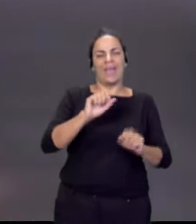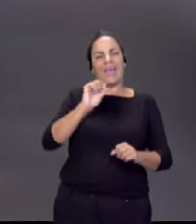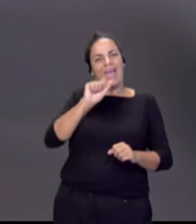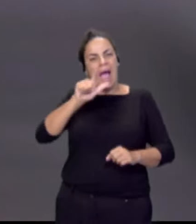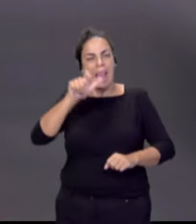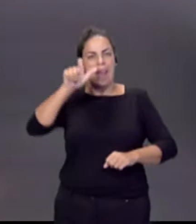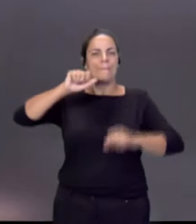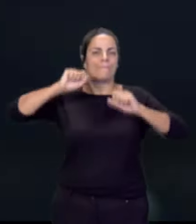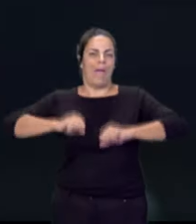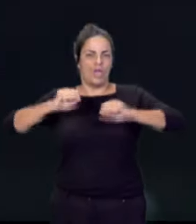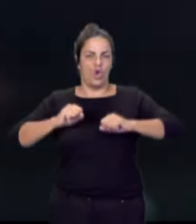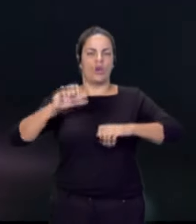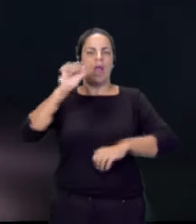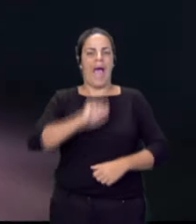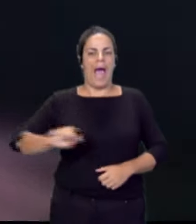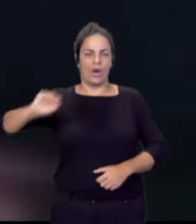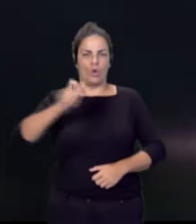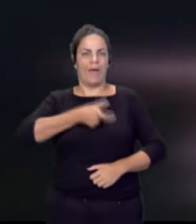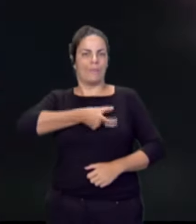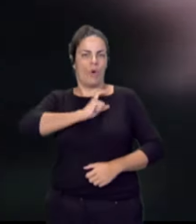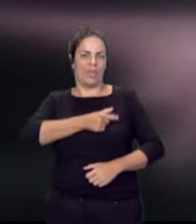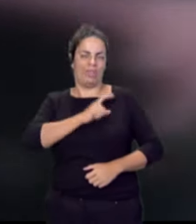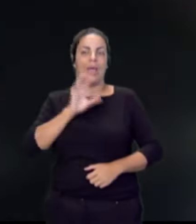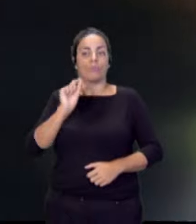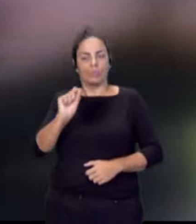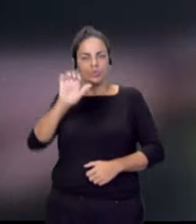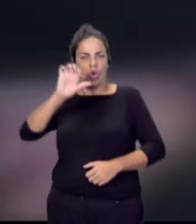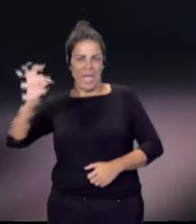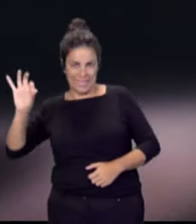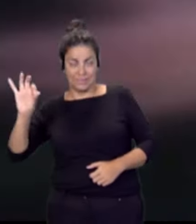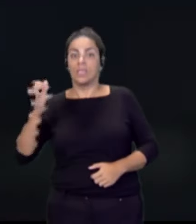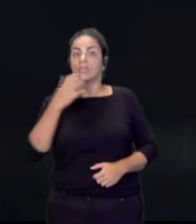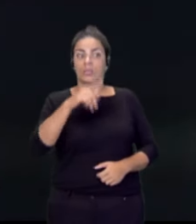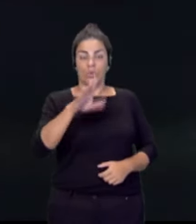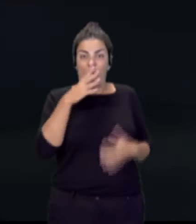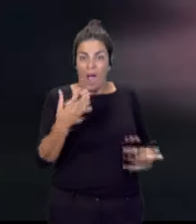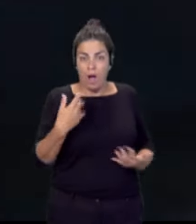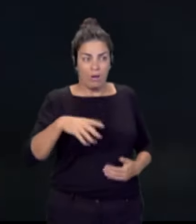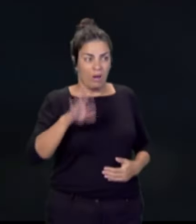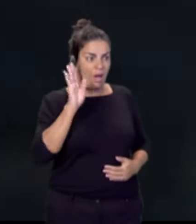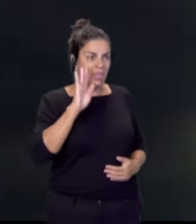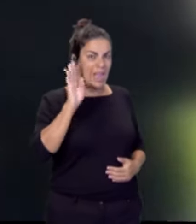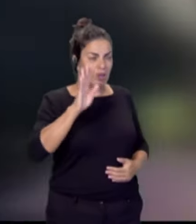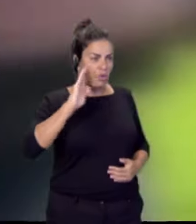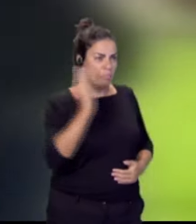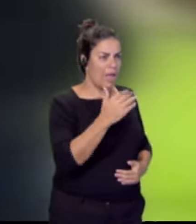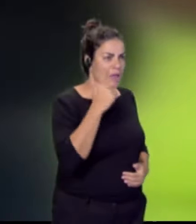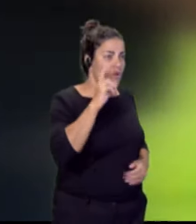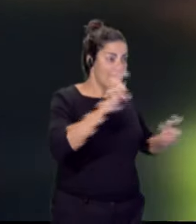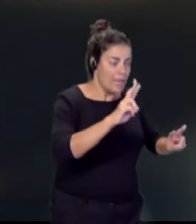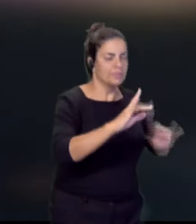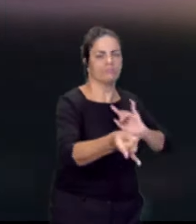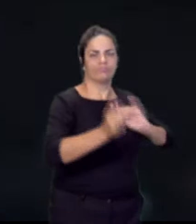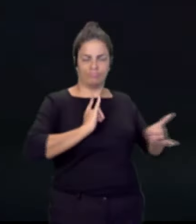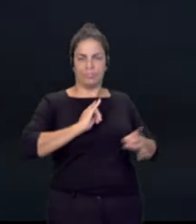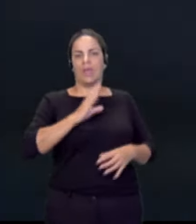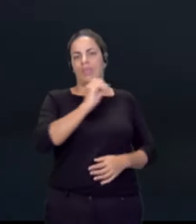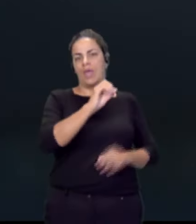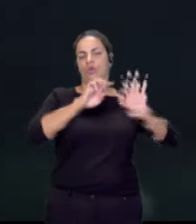protegealmayor@policia.es. Y si estás siendo testigo de un delito en estos momentos, llámanos al 091 o a través de la